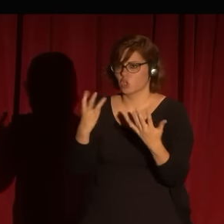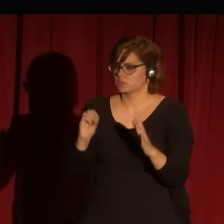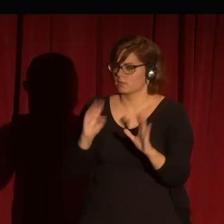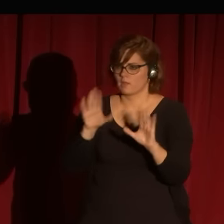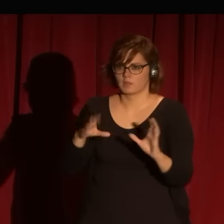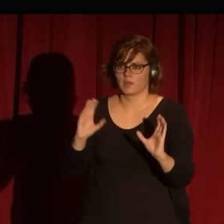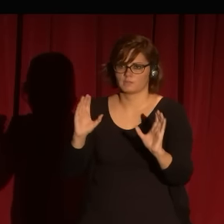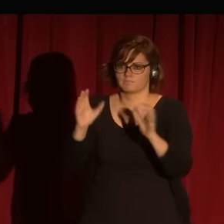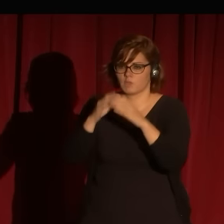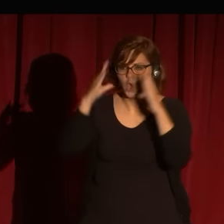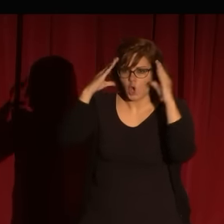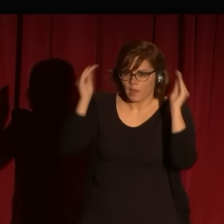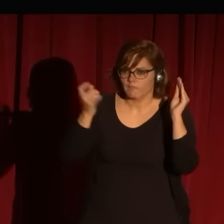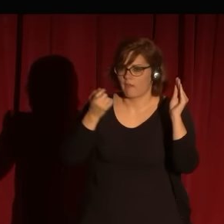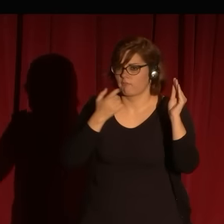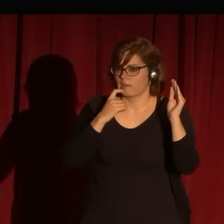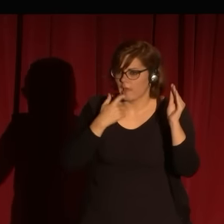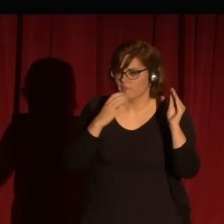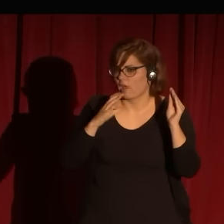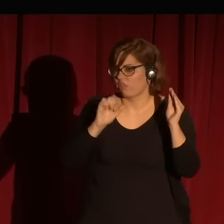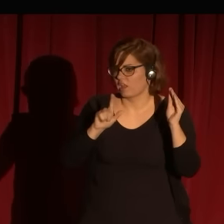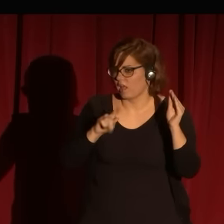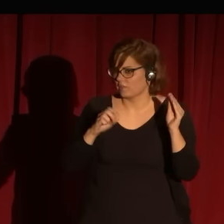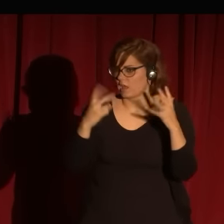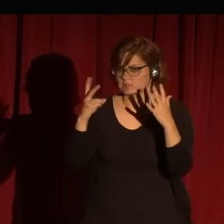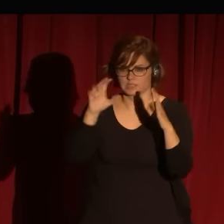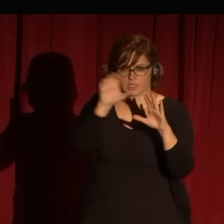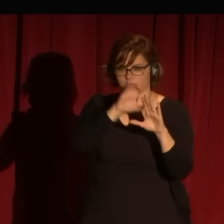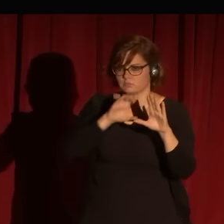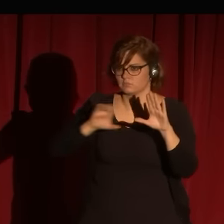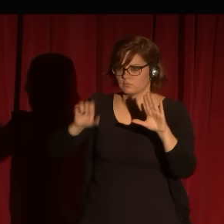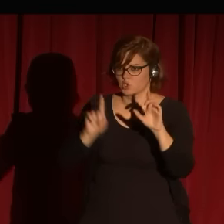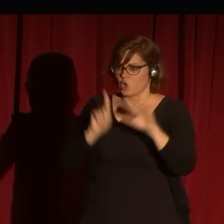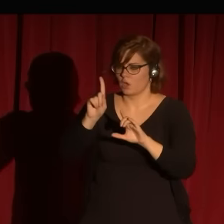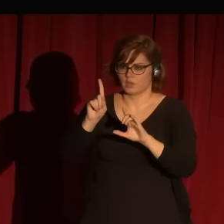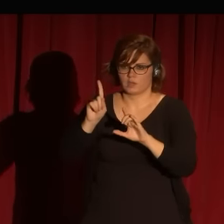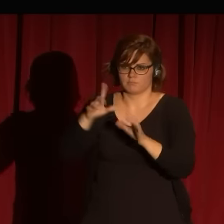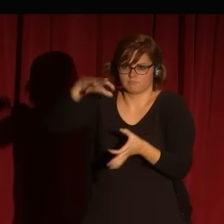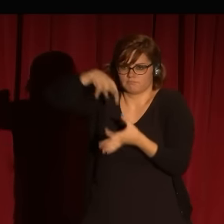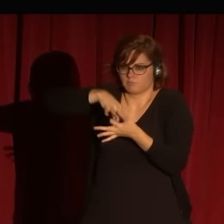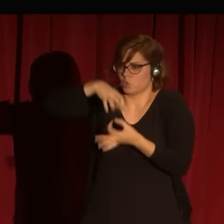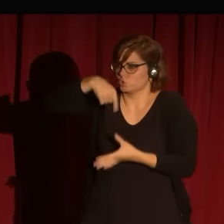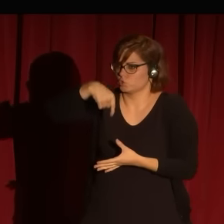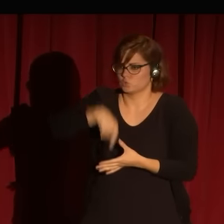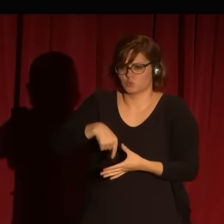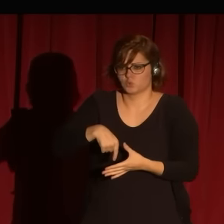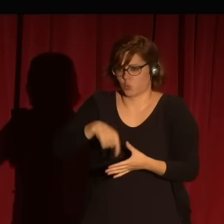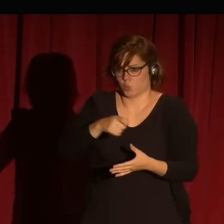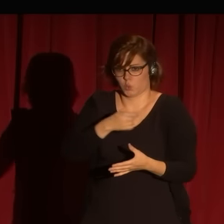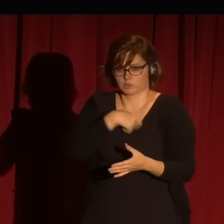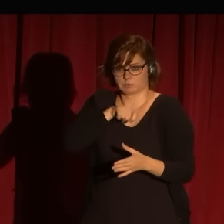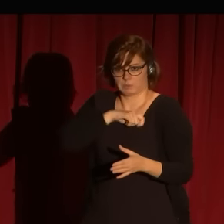parte Holanda fris landia zelandia y los las siete provincias del Norte nunca volverían a formar parte de la monarquía